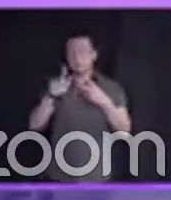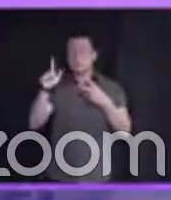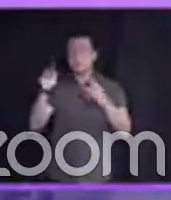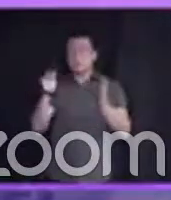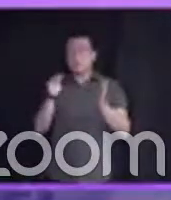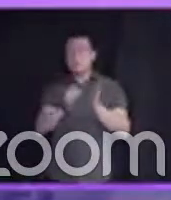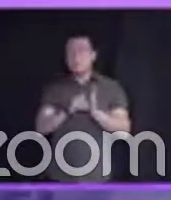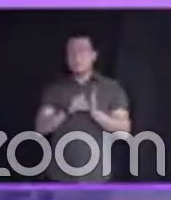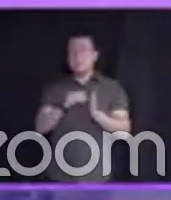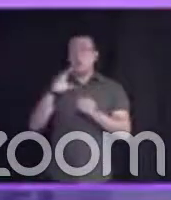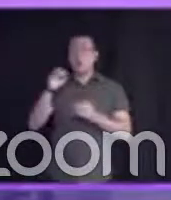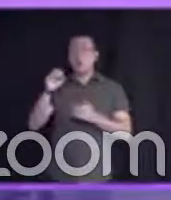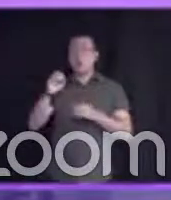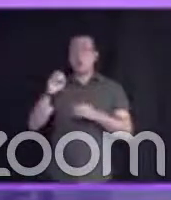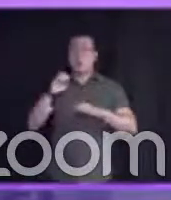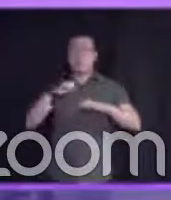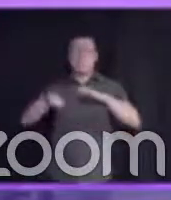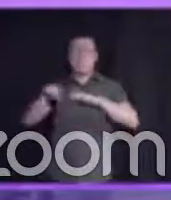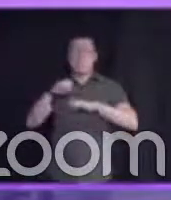cada chamaco.